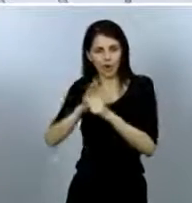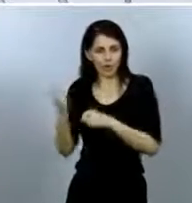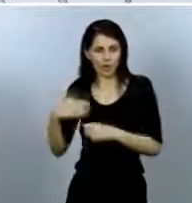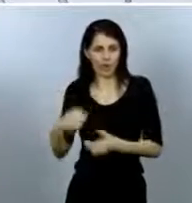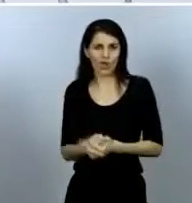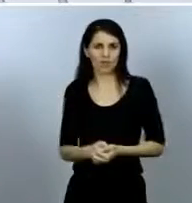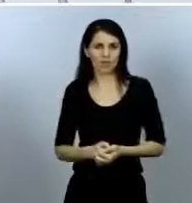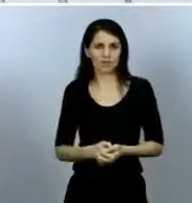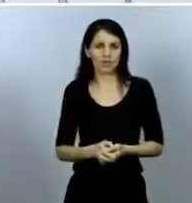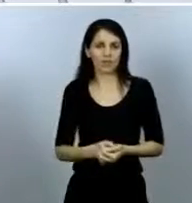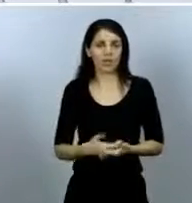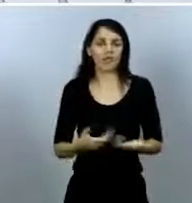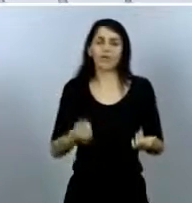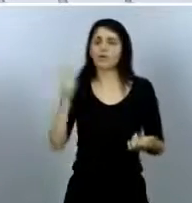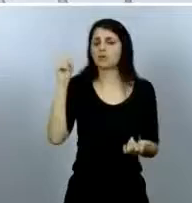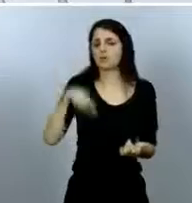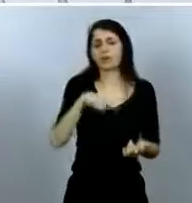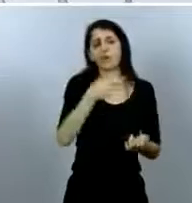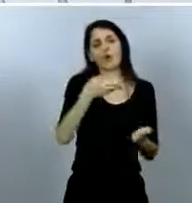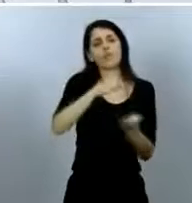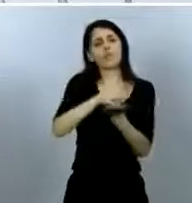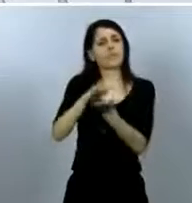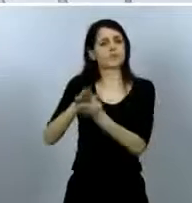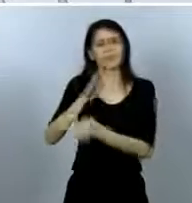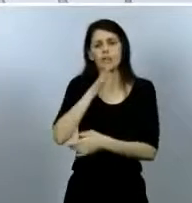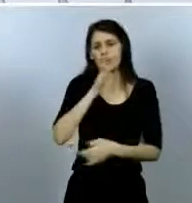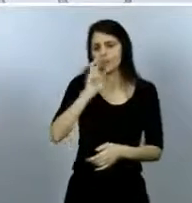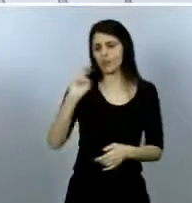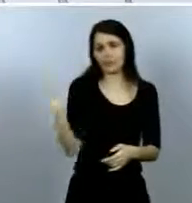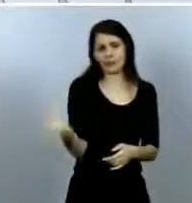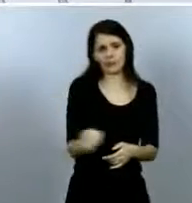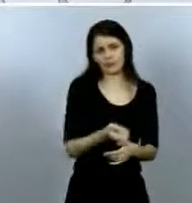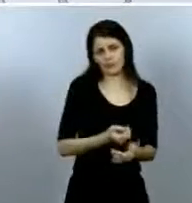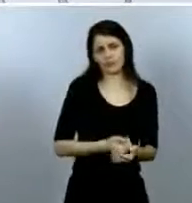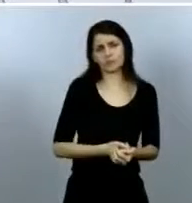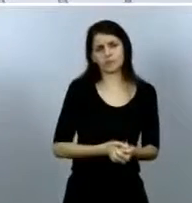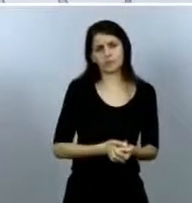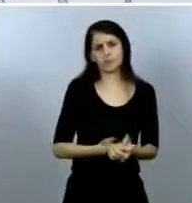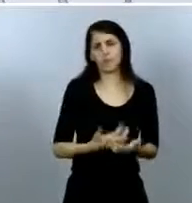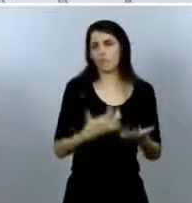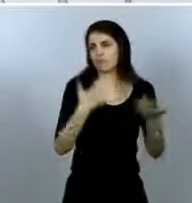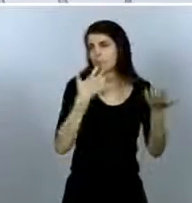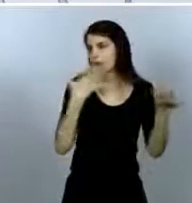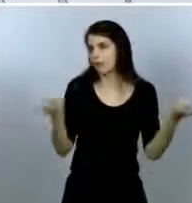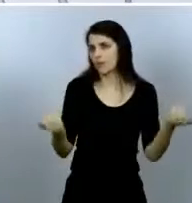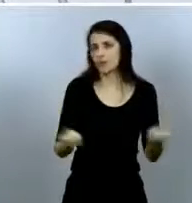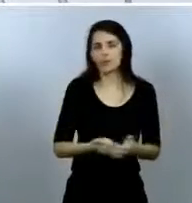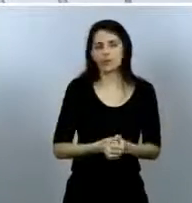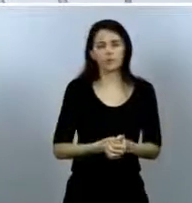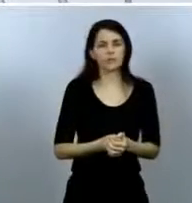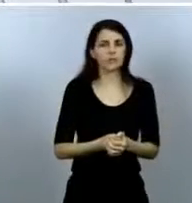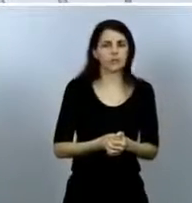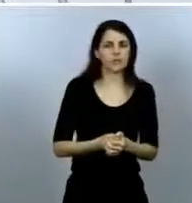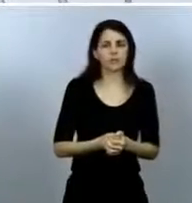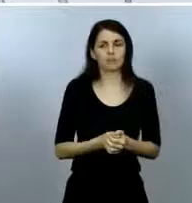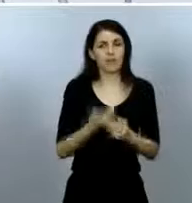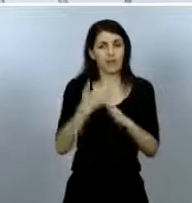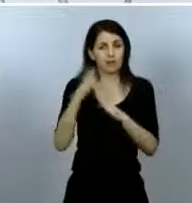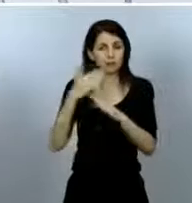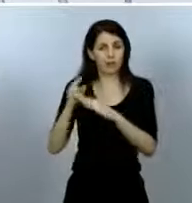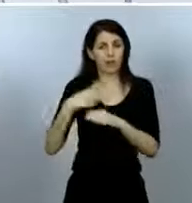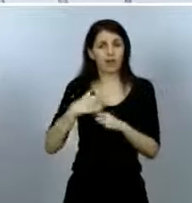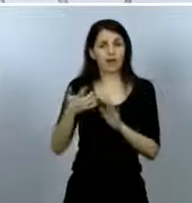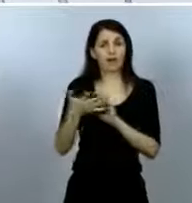y son una parte en la parte restante de esos casos que puede ser alrededor del 30 35 por ciento si descontamos